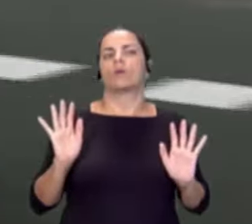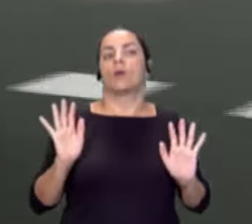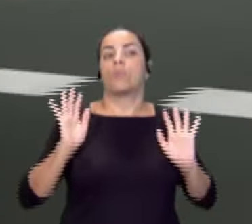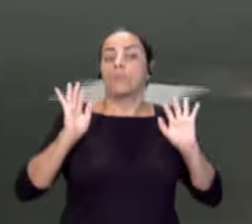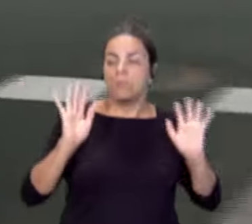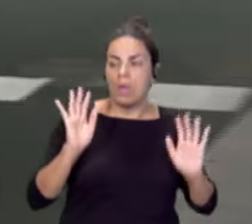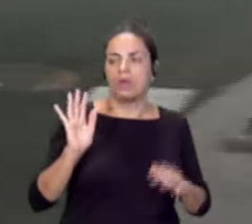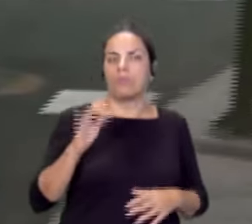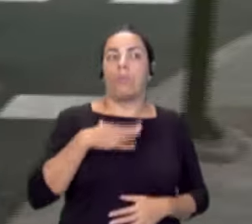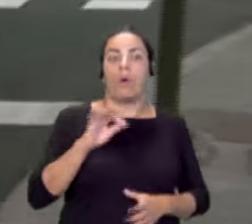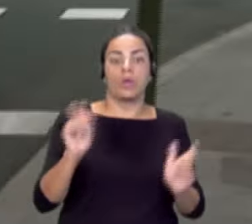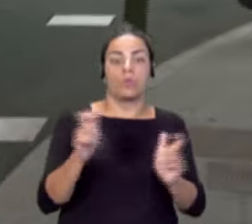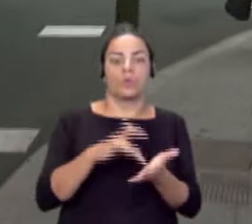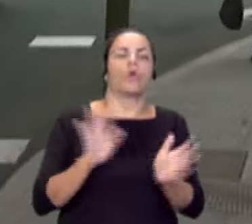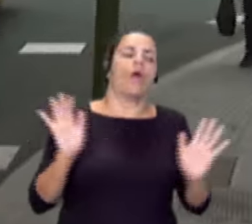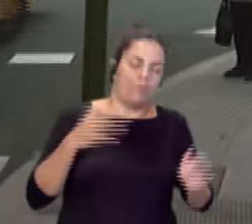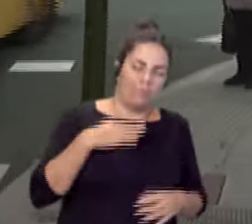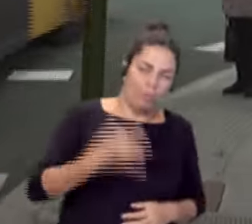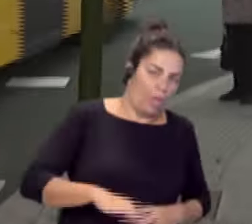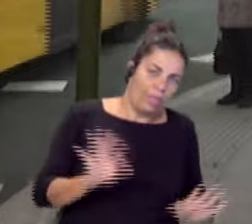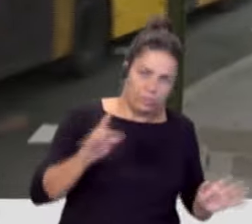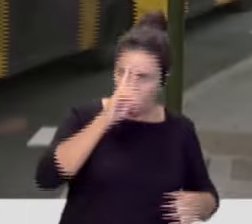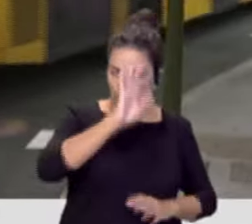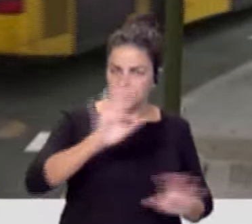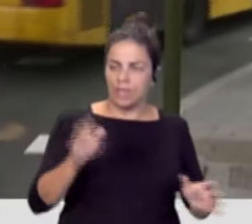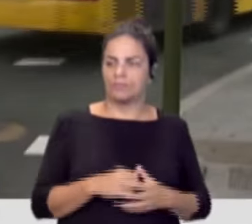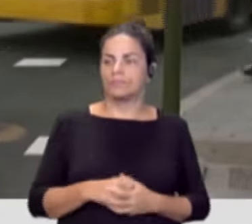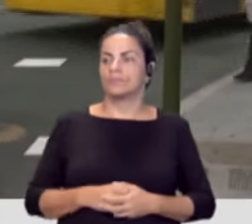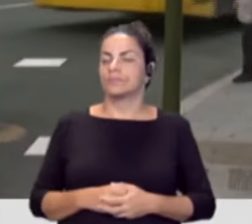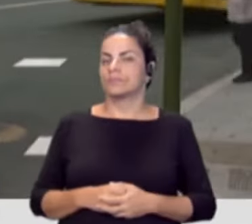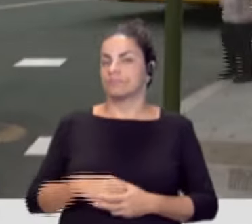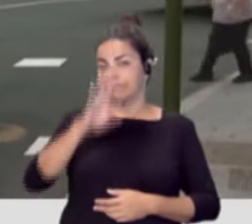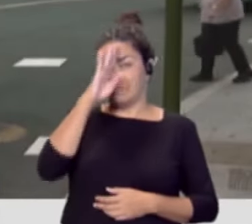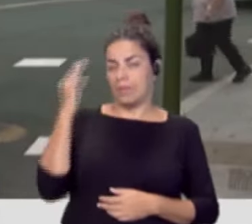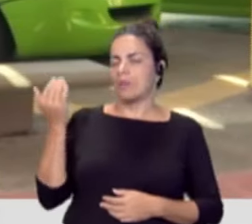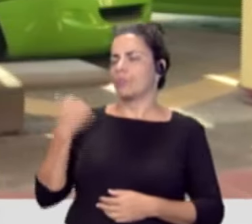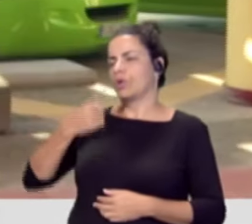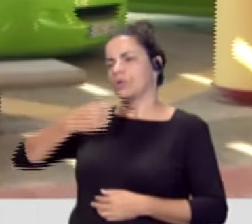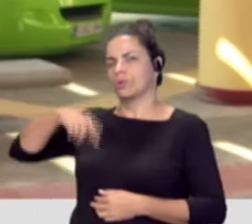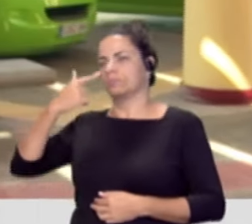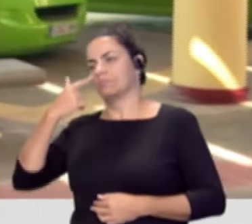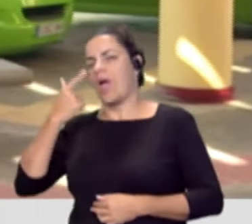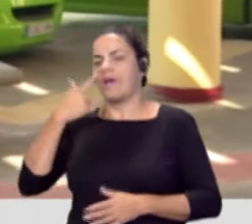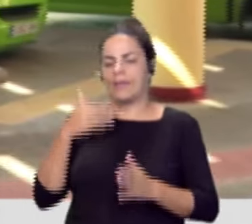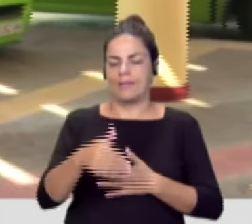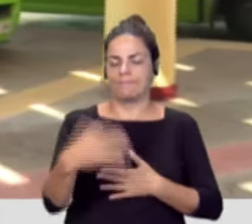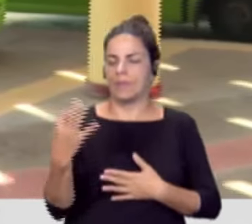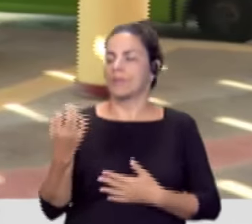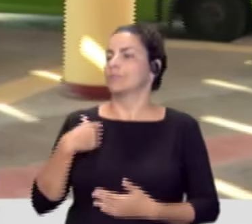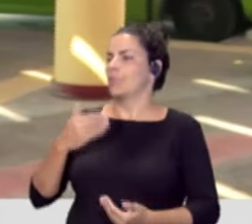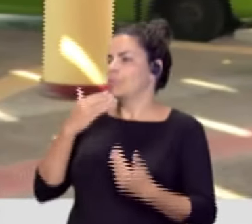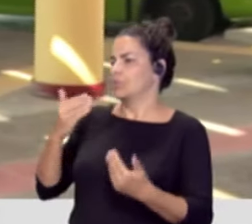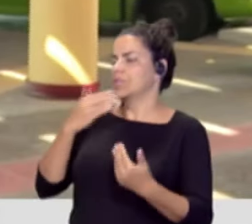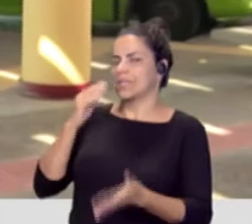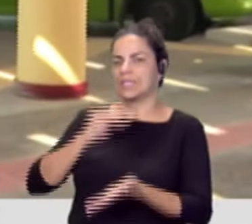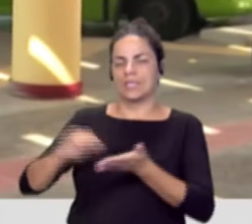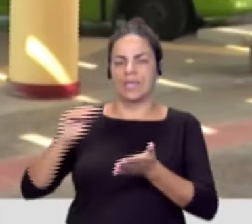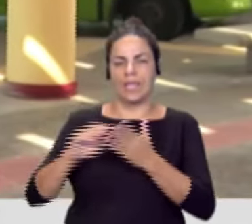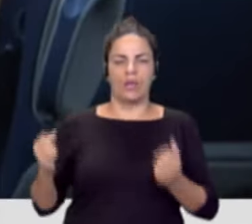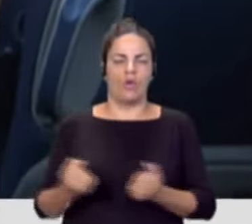descarto que se pueda producir. Bueno, estamos atentos a lo que ocurra en las próximas horas. Muchísimas gracias, Juan Miguel Suárez, secretario de Acción Sindical